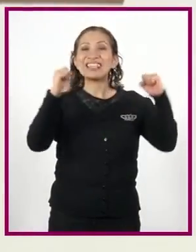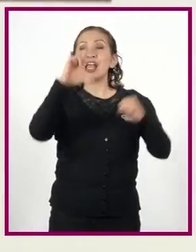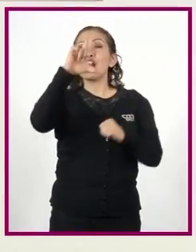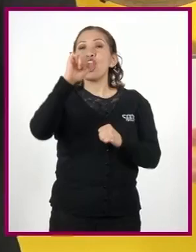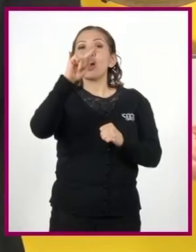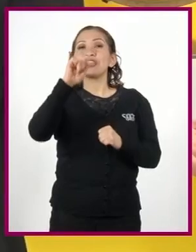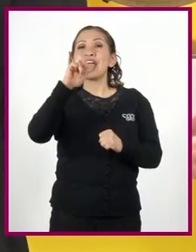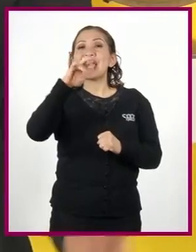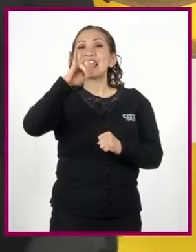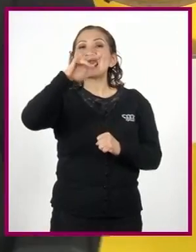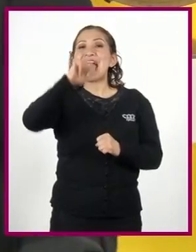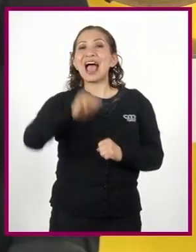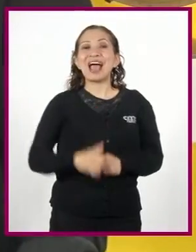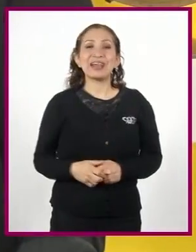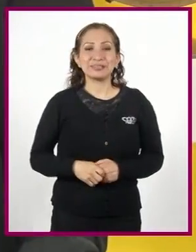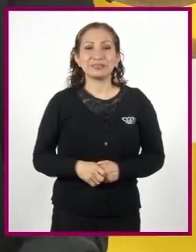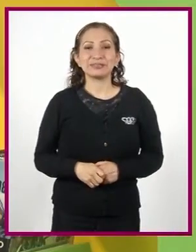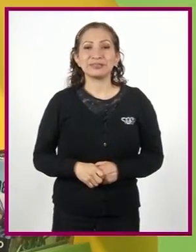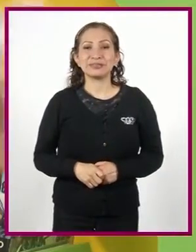¡Lotería!